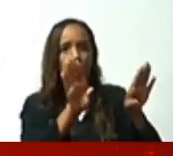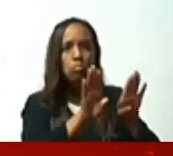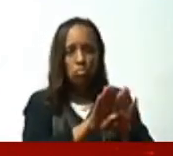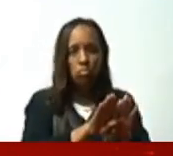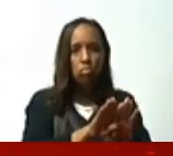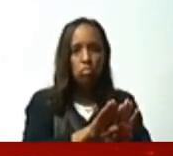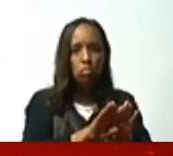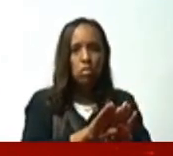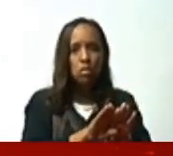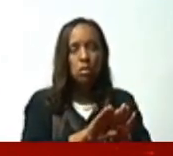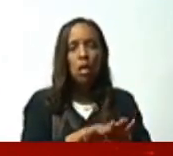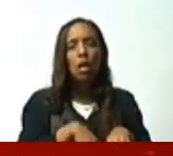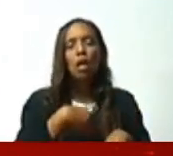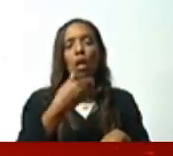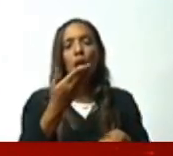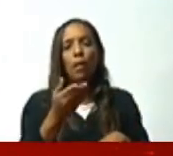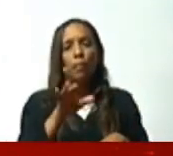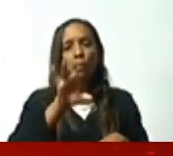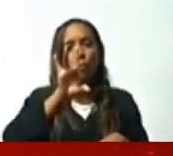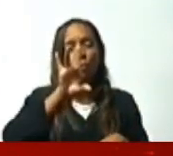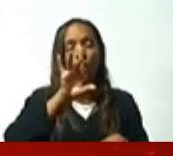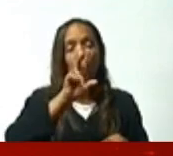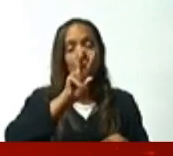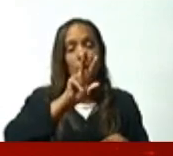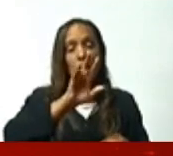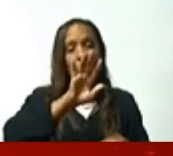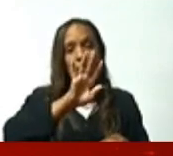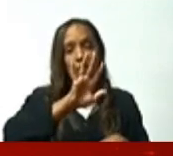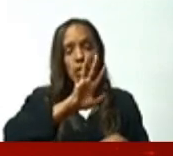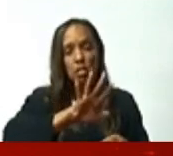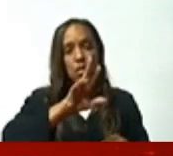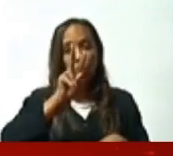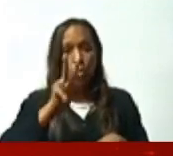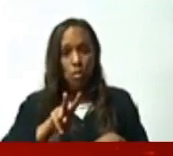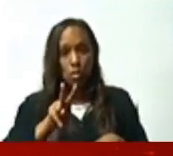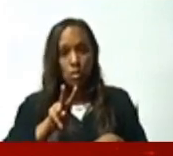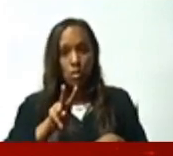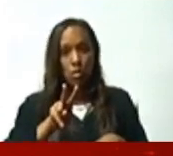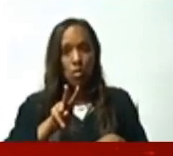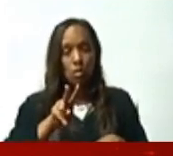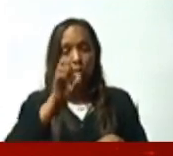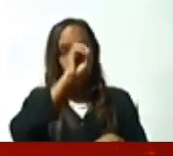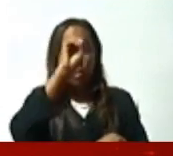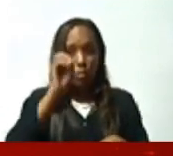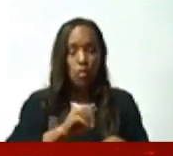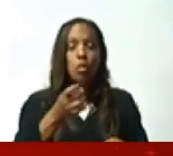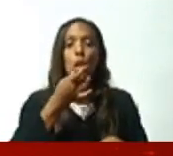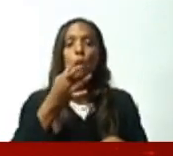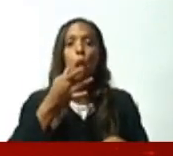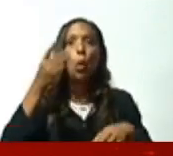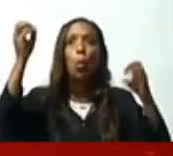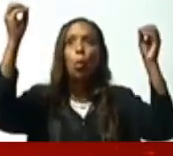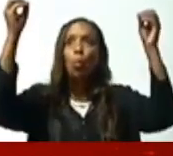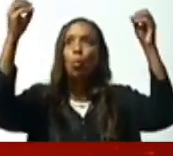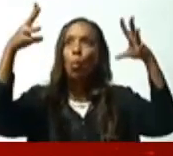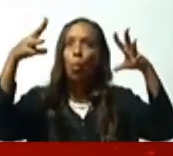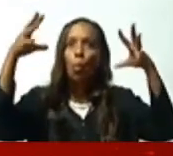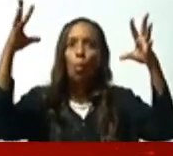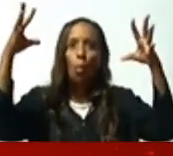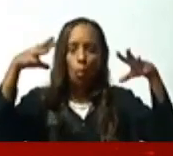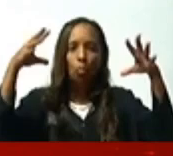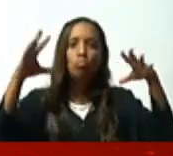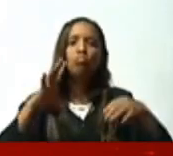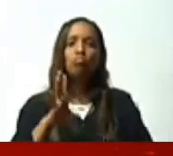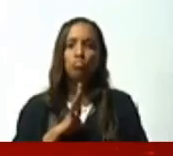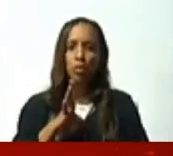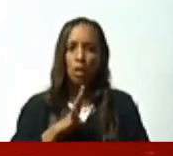regresado a sus hogares, que el 52% del servicio eléctrico ha sido restablecido, que el